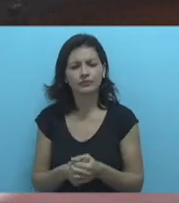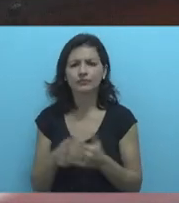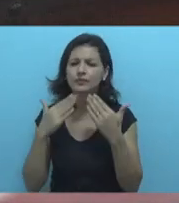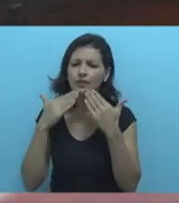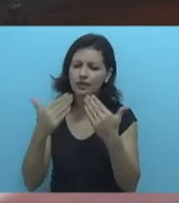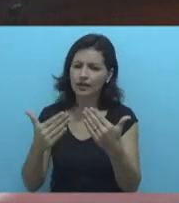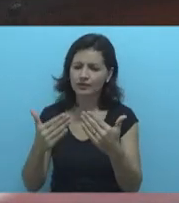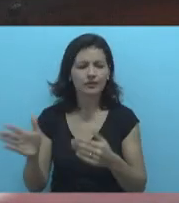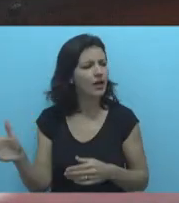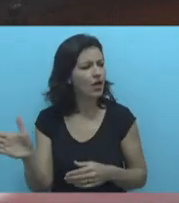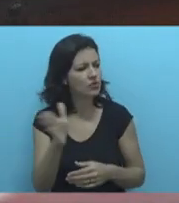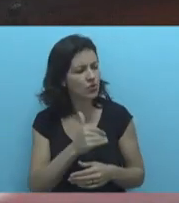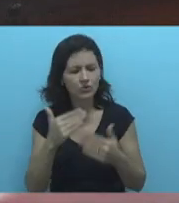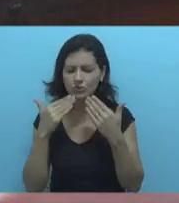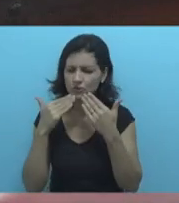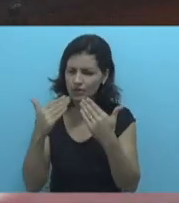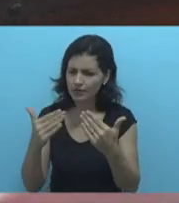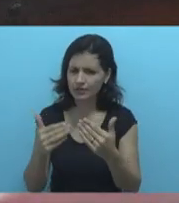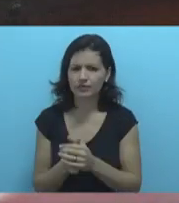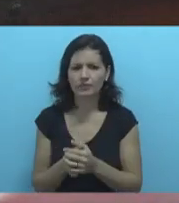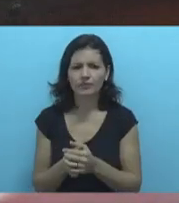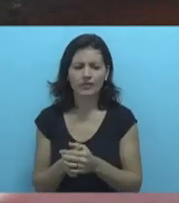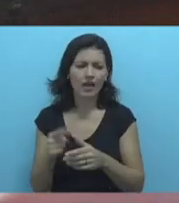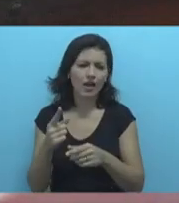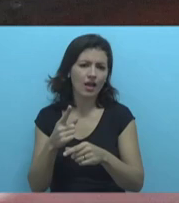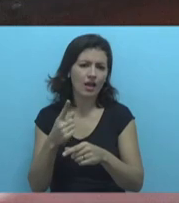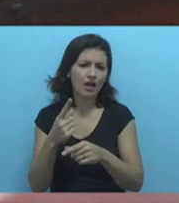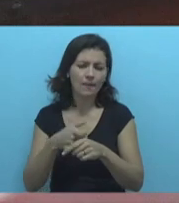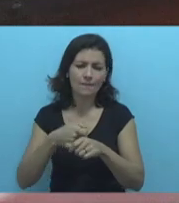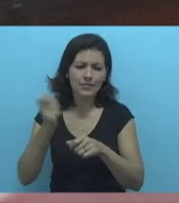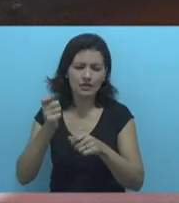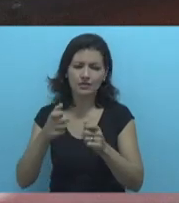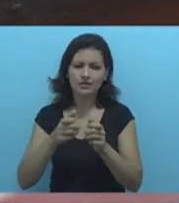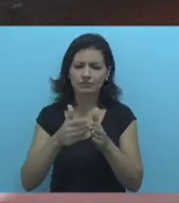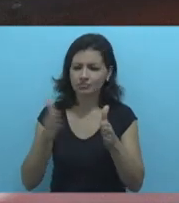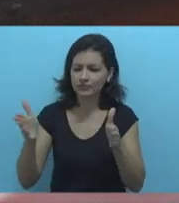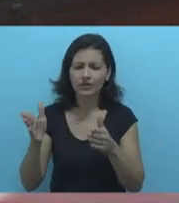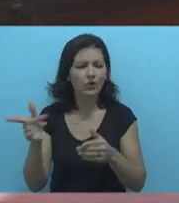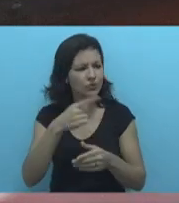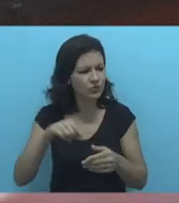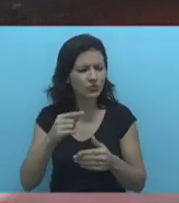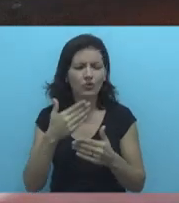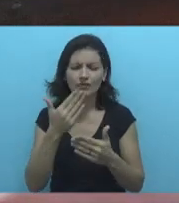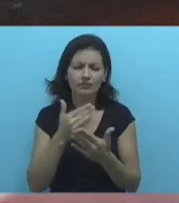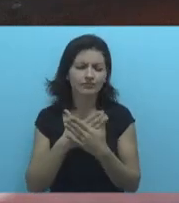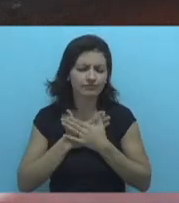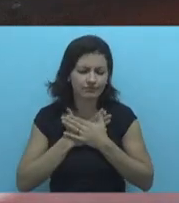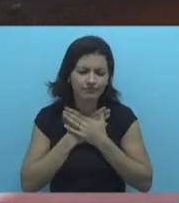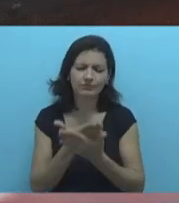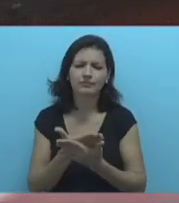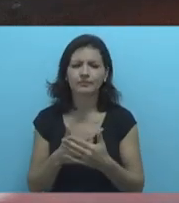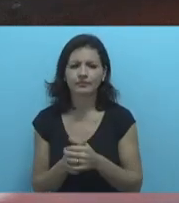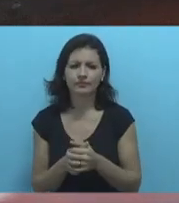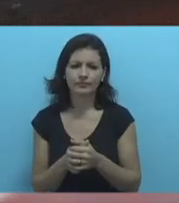Gracias a todos y todas los que durante todo este tiempo nos hicieron llegar sus muestras de afectos. Son una caricia al